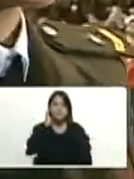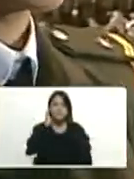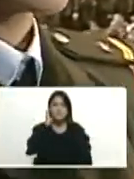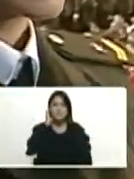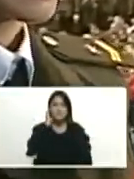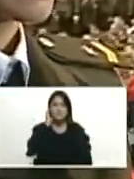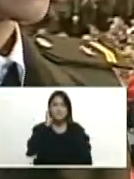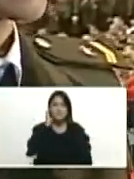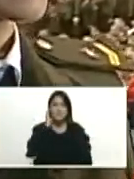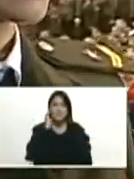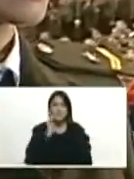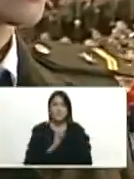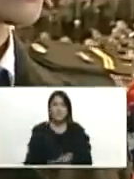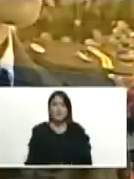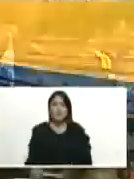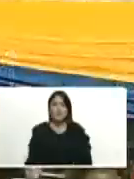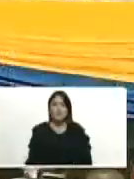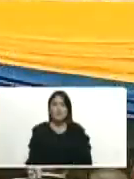izquierda! Se han desmantelado